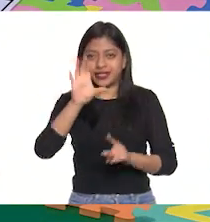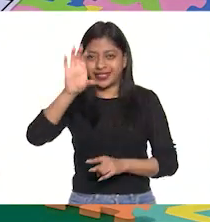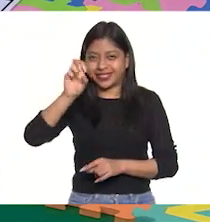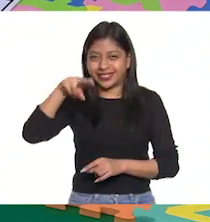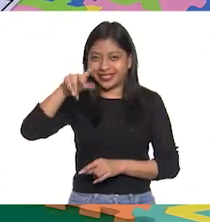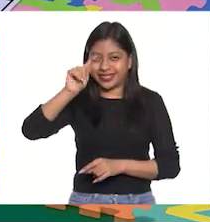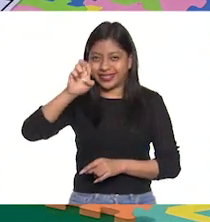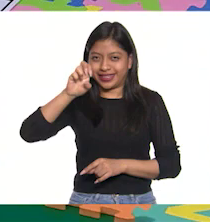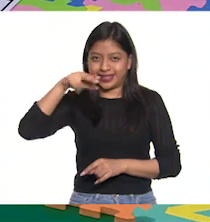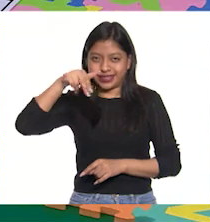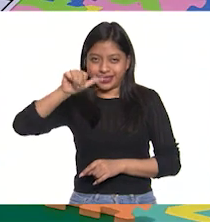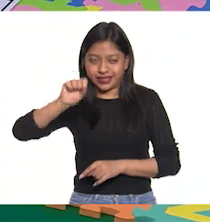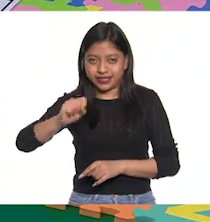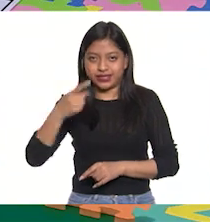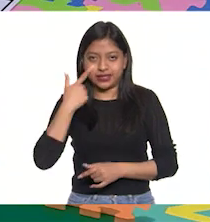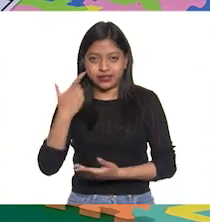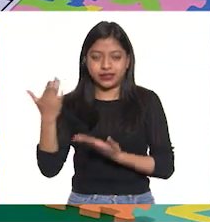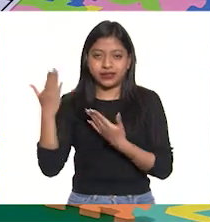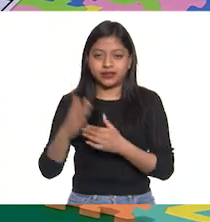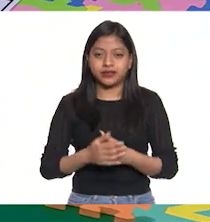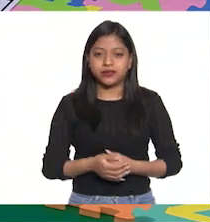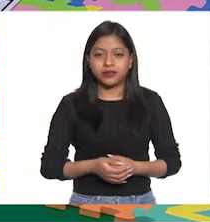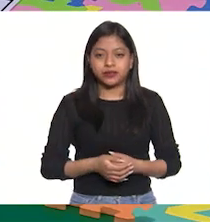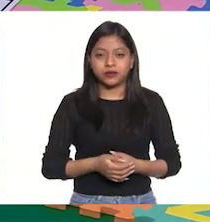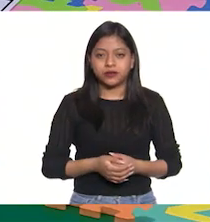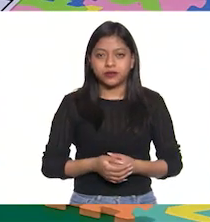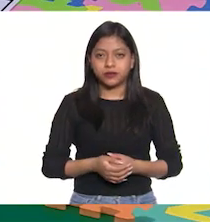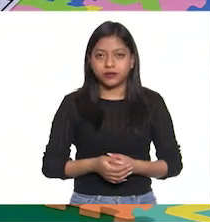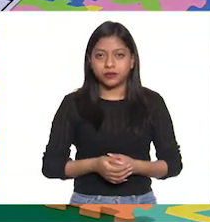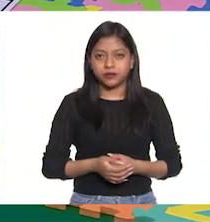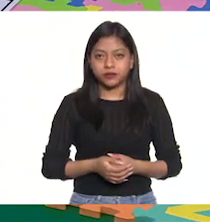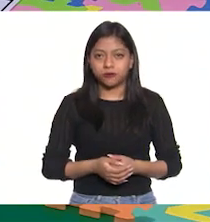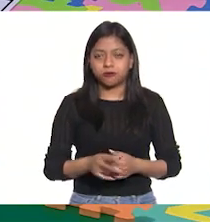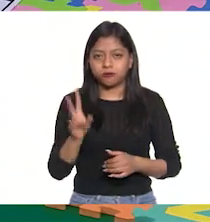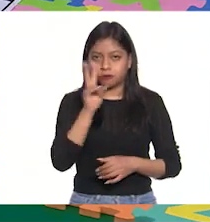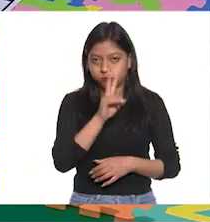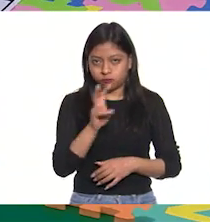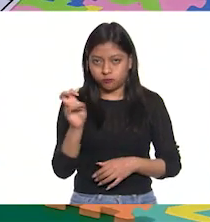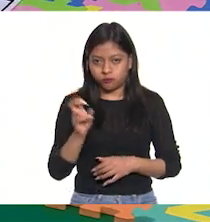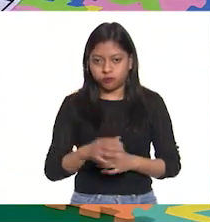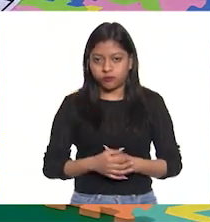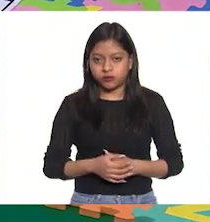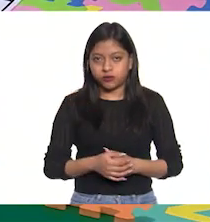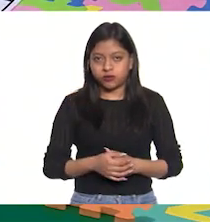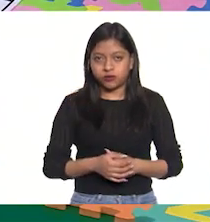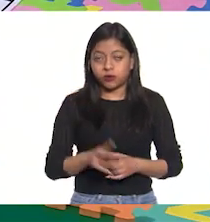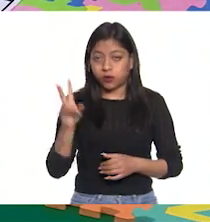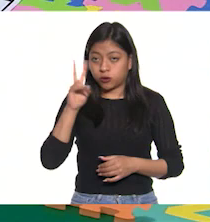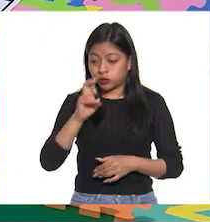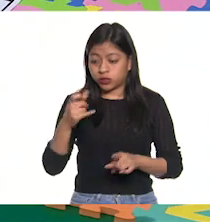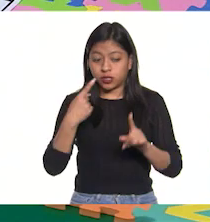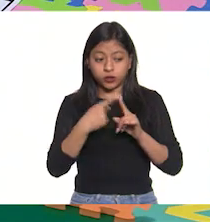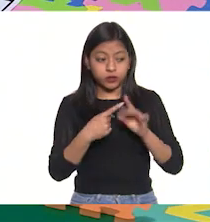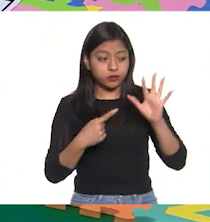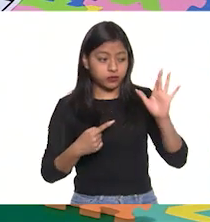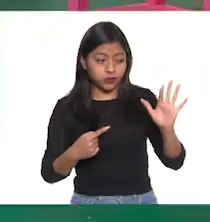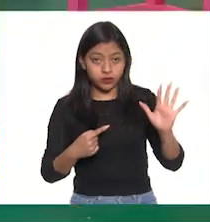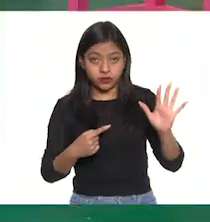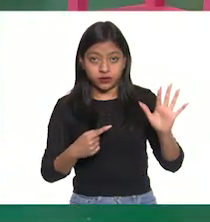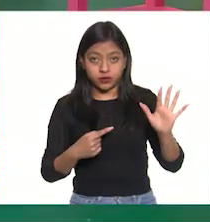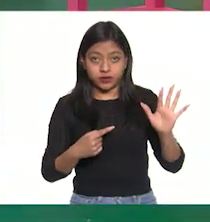son una centena y dos centenas, 200. ¿Qué? Y 50 que llevábamos de las